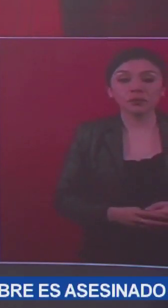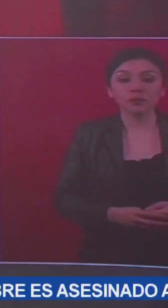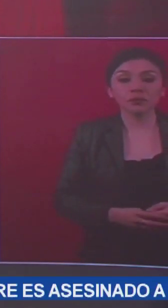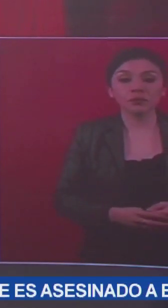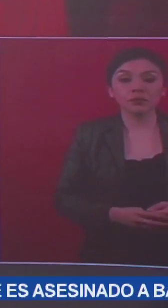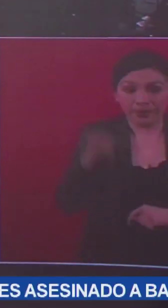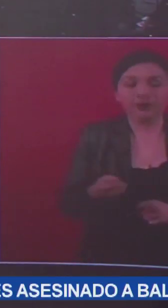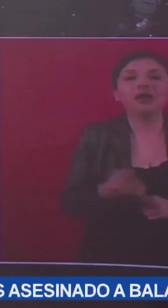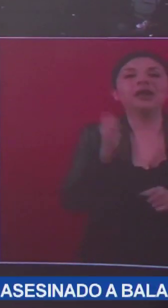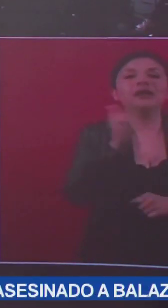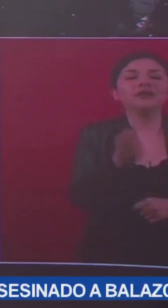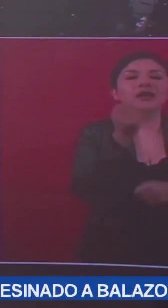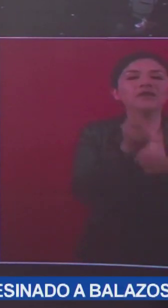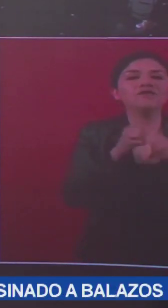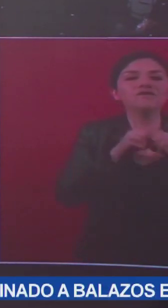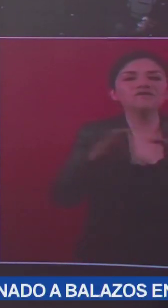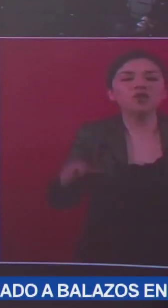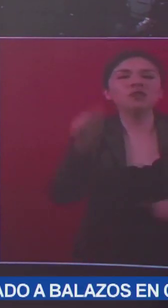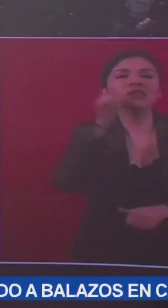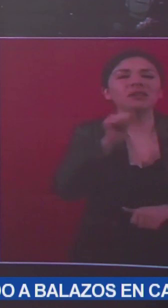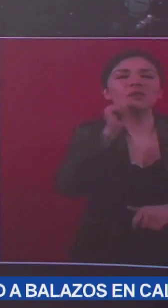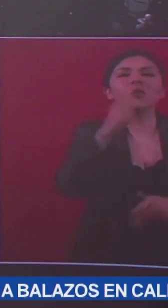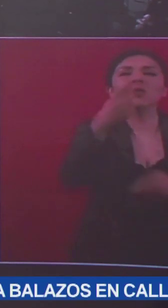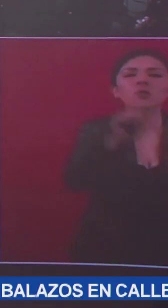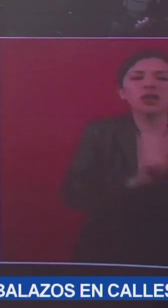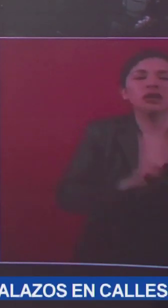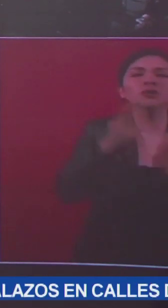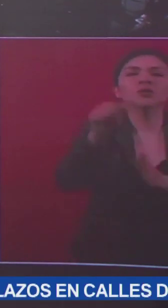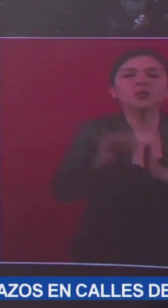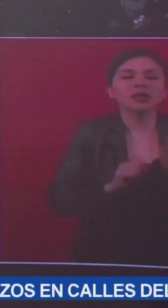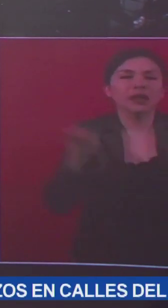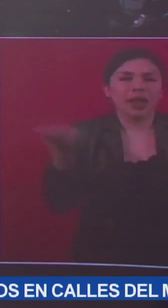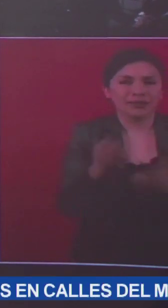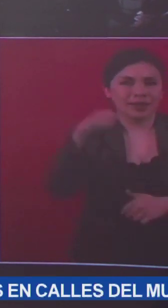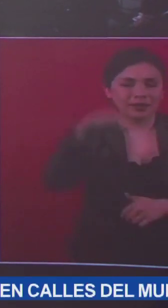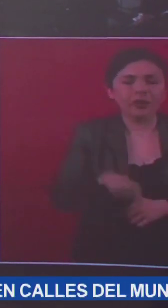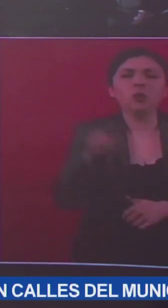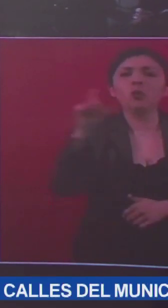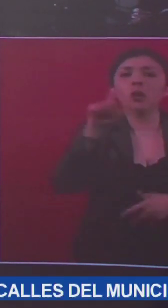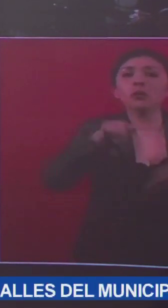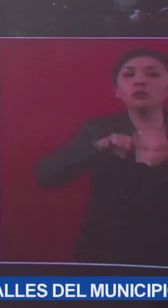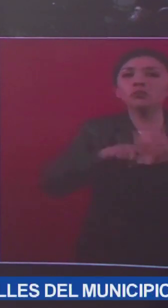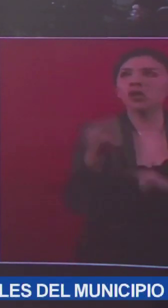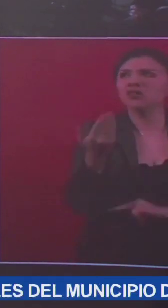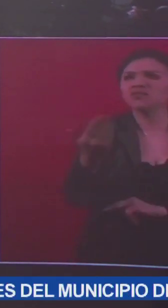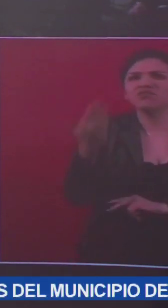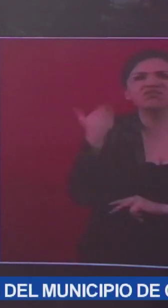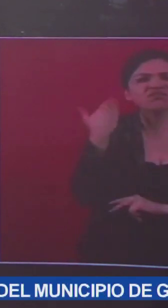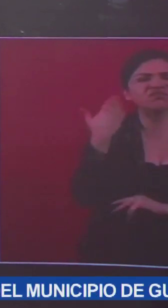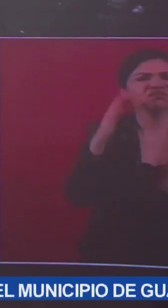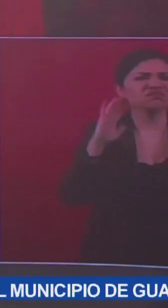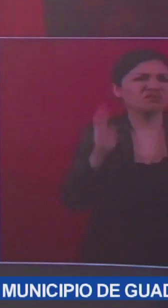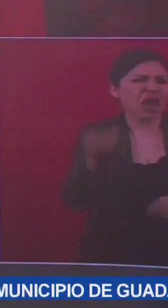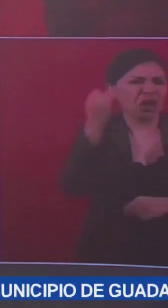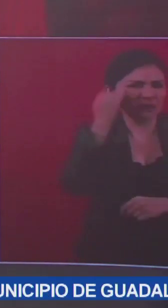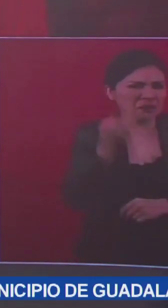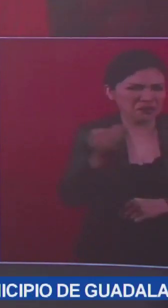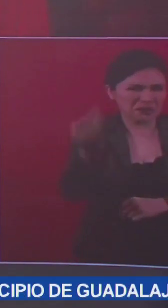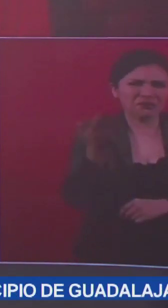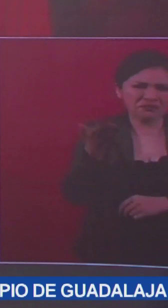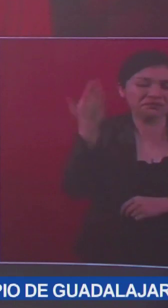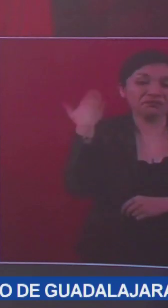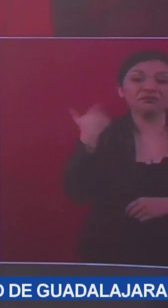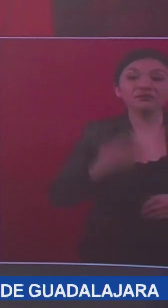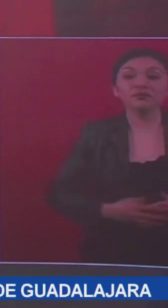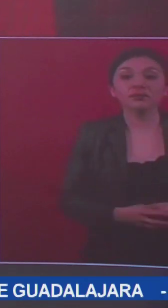ya es tiempo ya es tiempo de que quienes somos mayoría le exijamos a las autoridades que impongan la